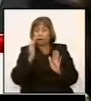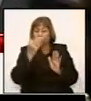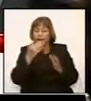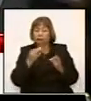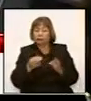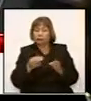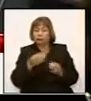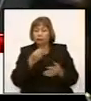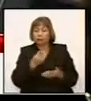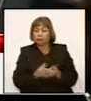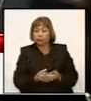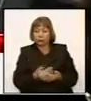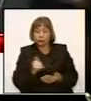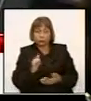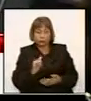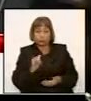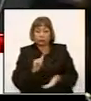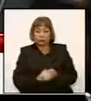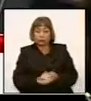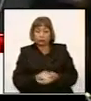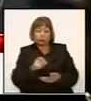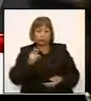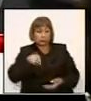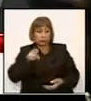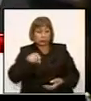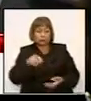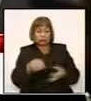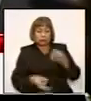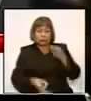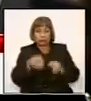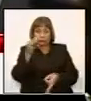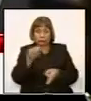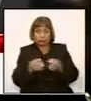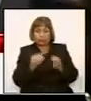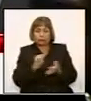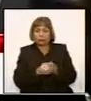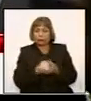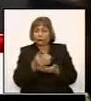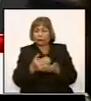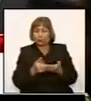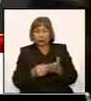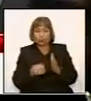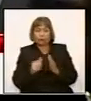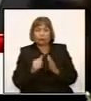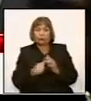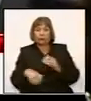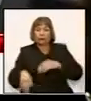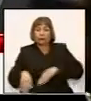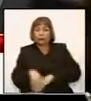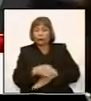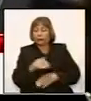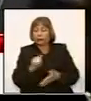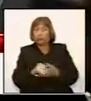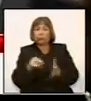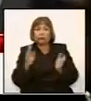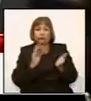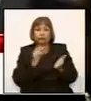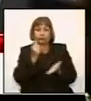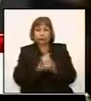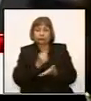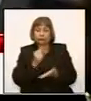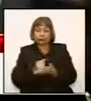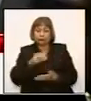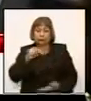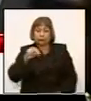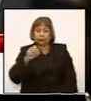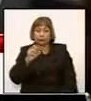positiva, y lo que sí tendría que hacer el Ministerio de Justicia a través de la Dirección Nacional de Notarios,